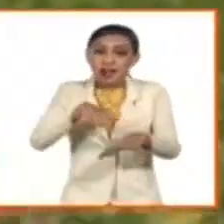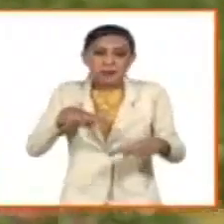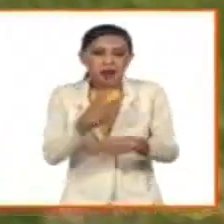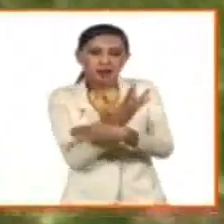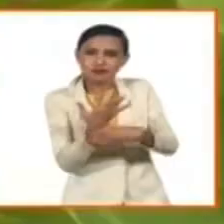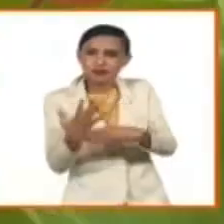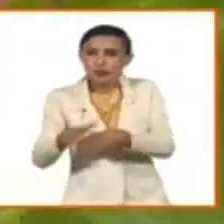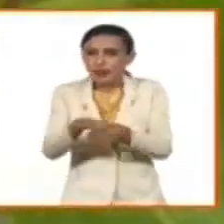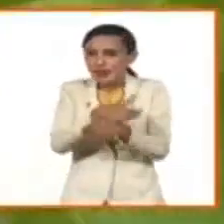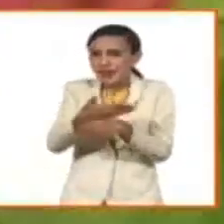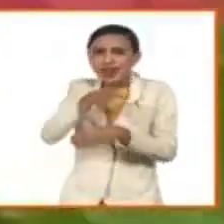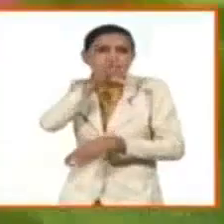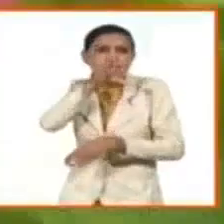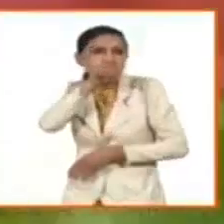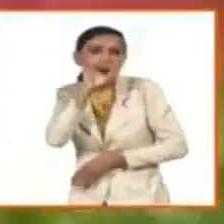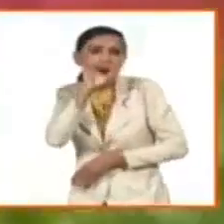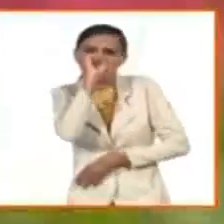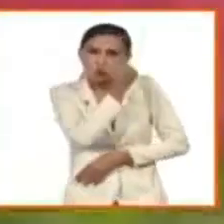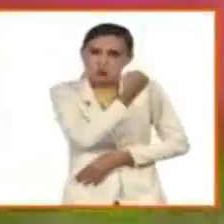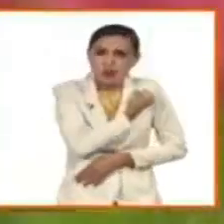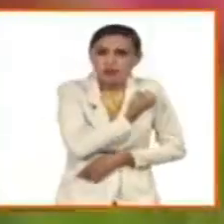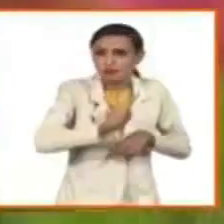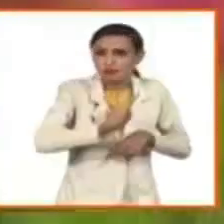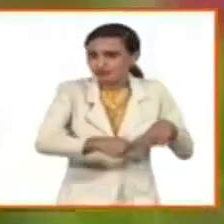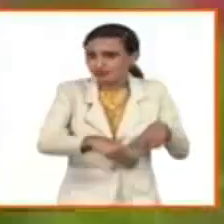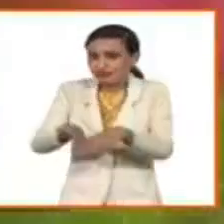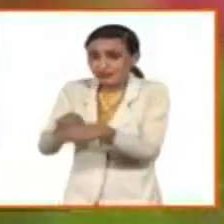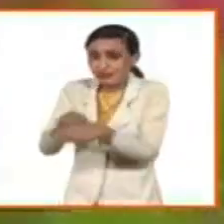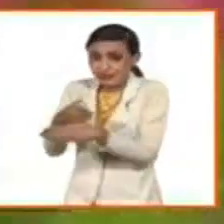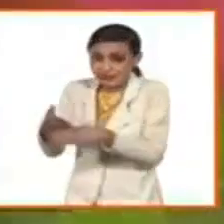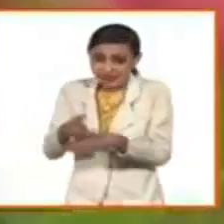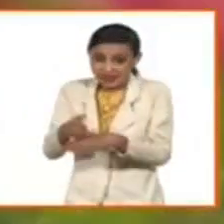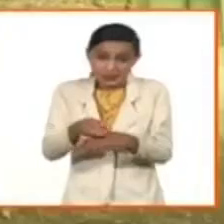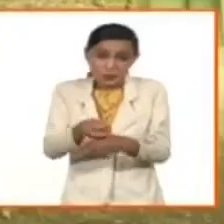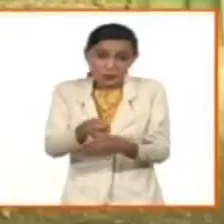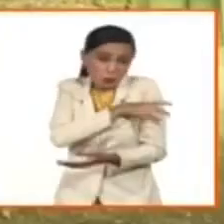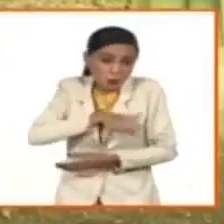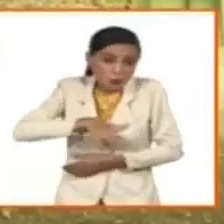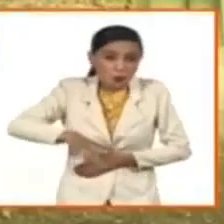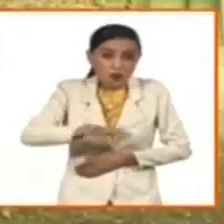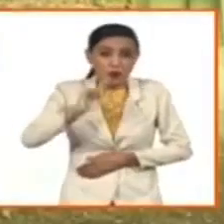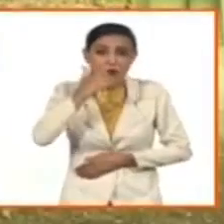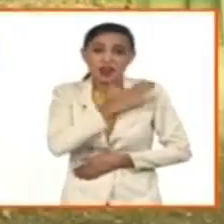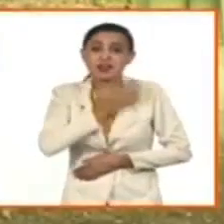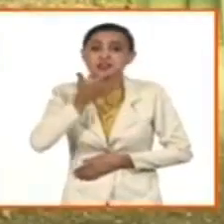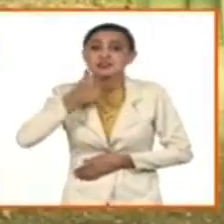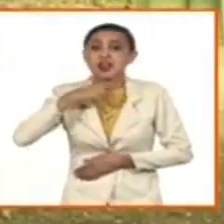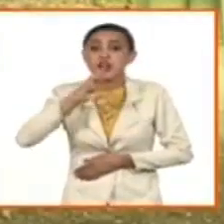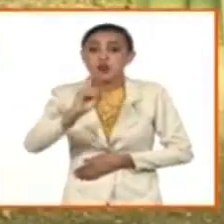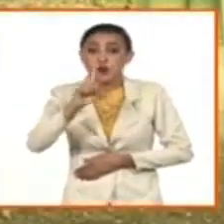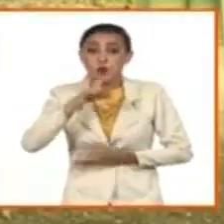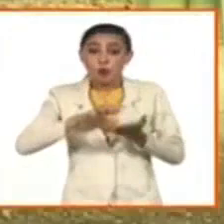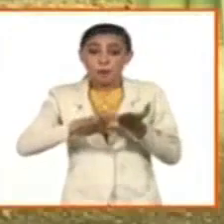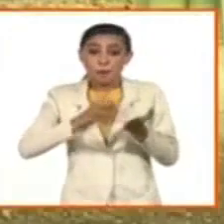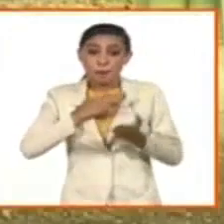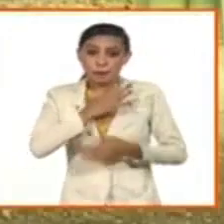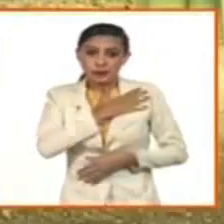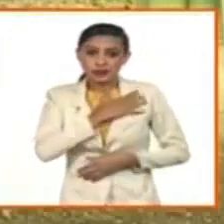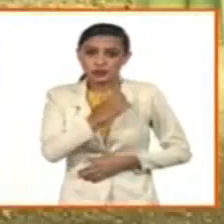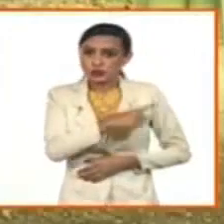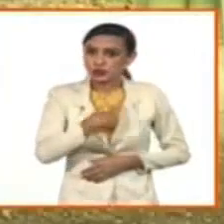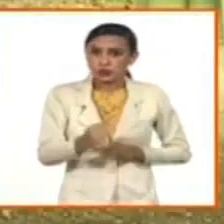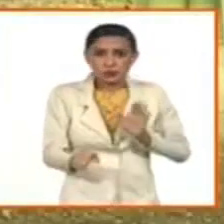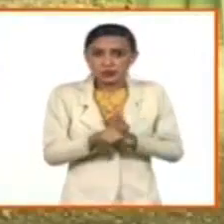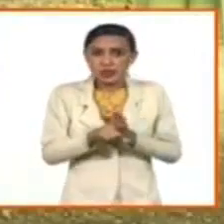del placer en el poblado de lázaro lópez cuando comenzamos tuvimos una amarga experiencia que sembramos todo un solo cultivo